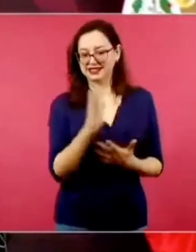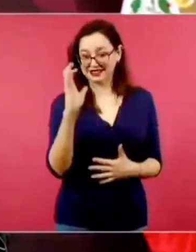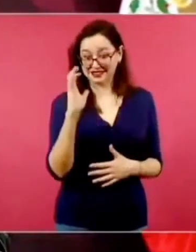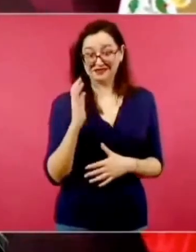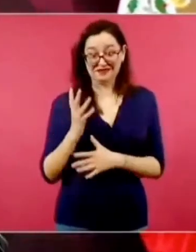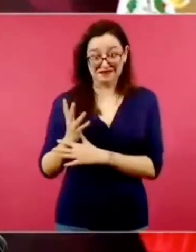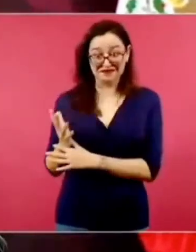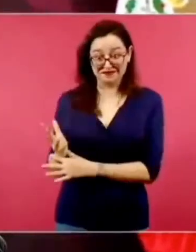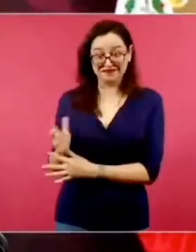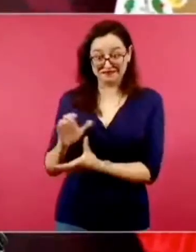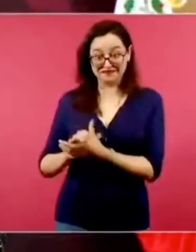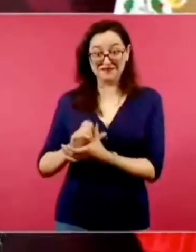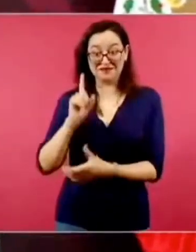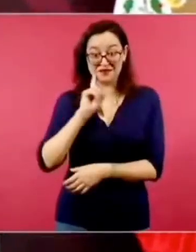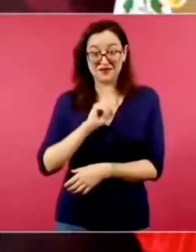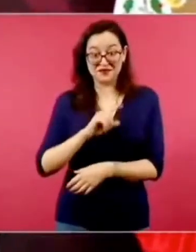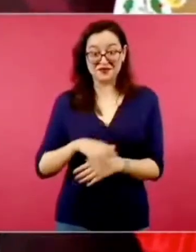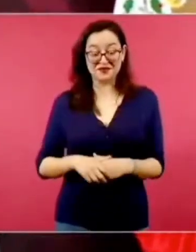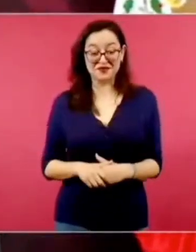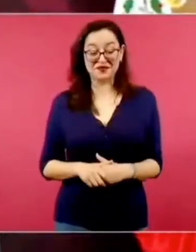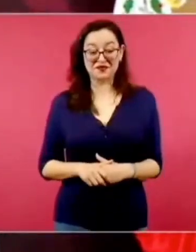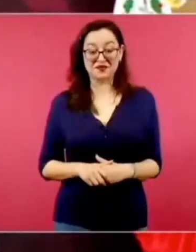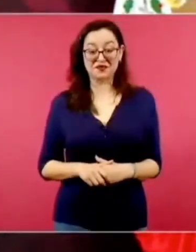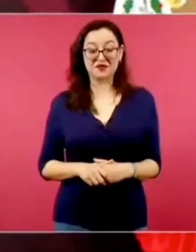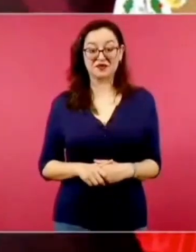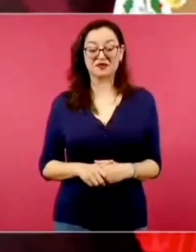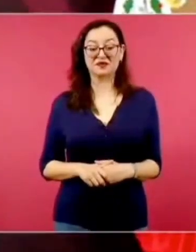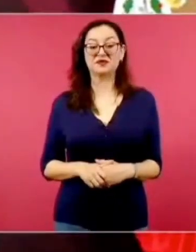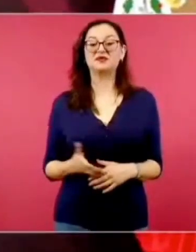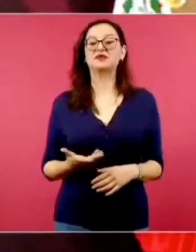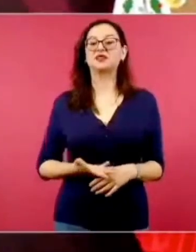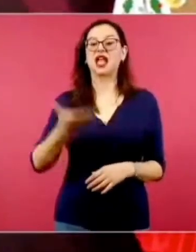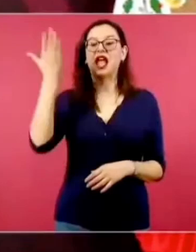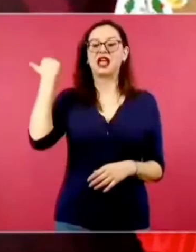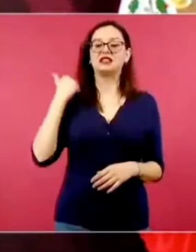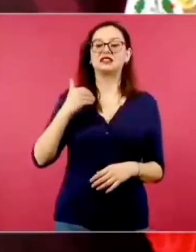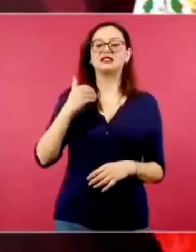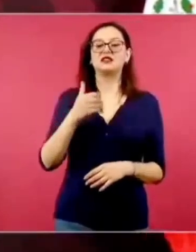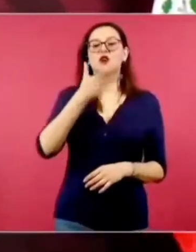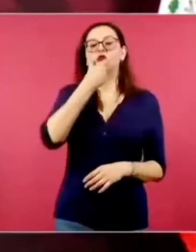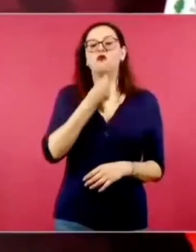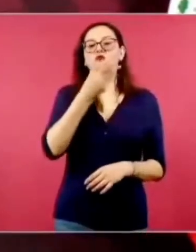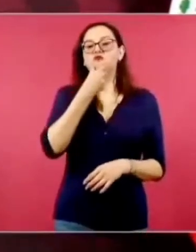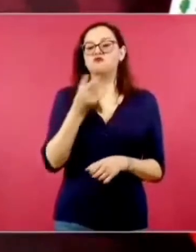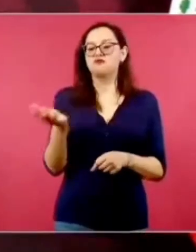Luis Buñuel, el gran cineasta,